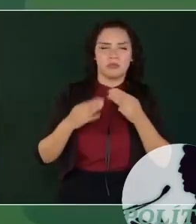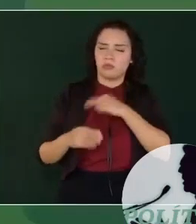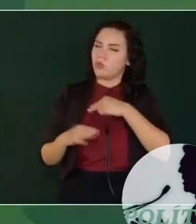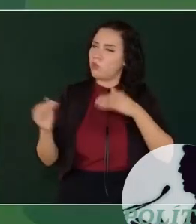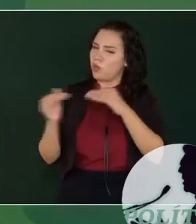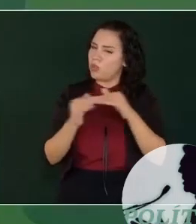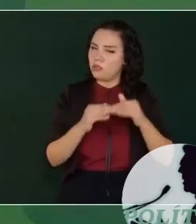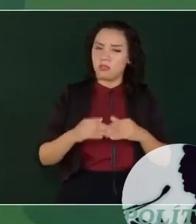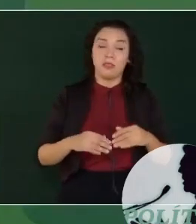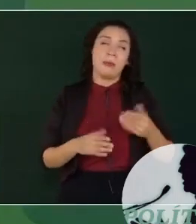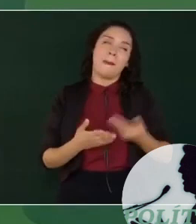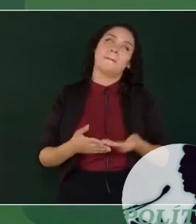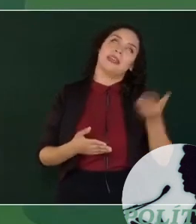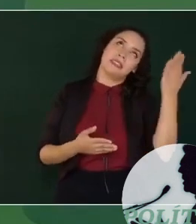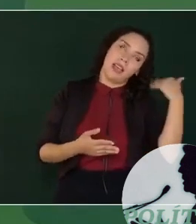Uno de los errores